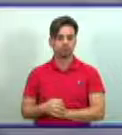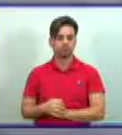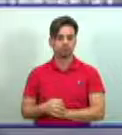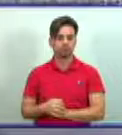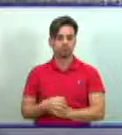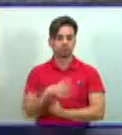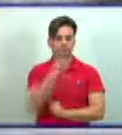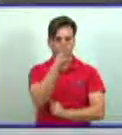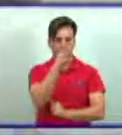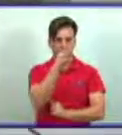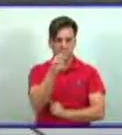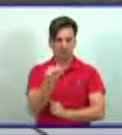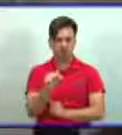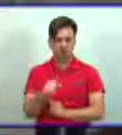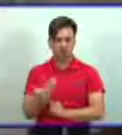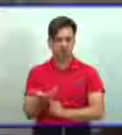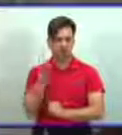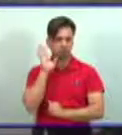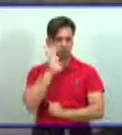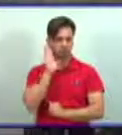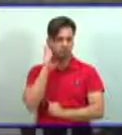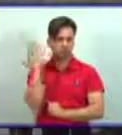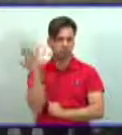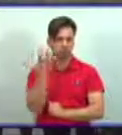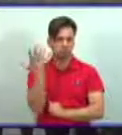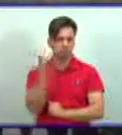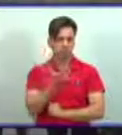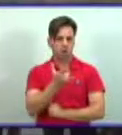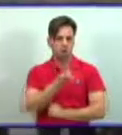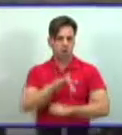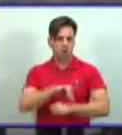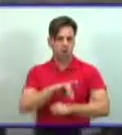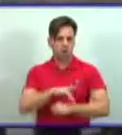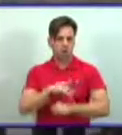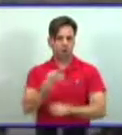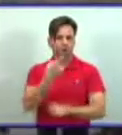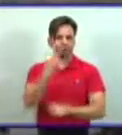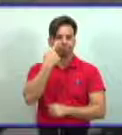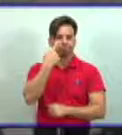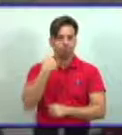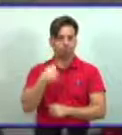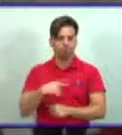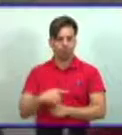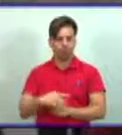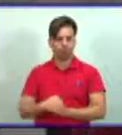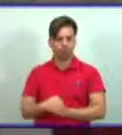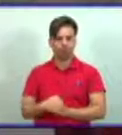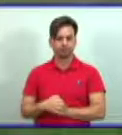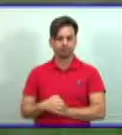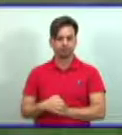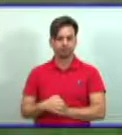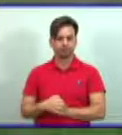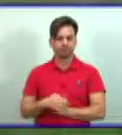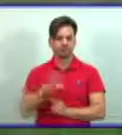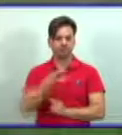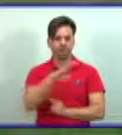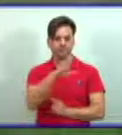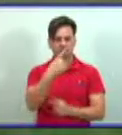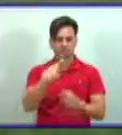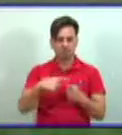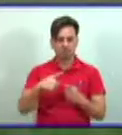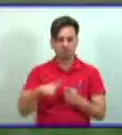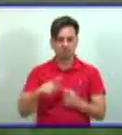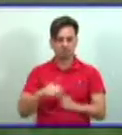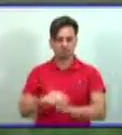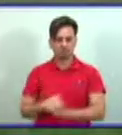Consecuencias de la contaminación atmosférica. Enfermedades respiratorias como el asma, la bronquitis o el cáncer de pulmón. La